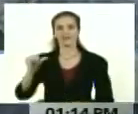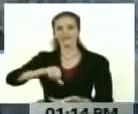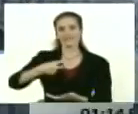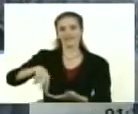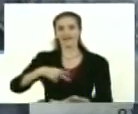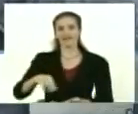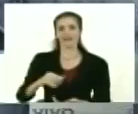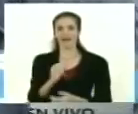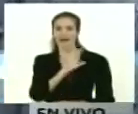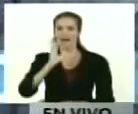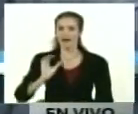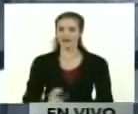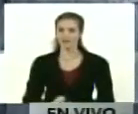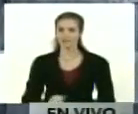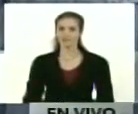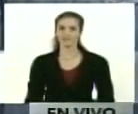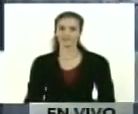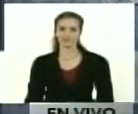Salsa Caribe.